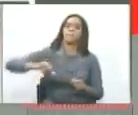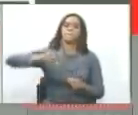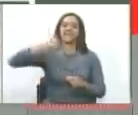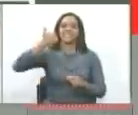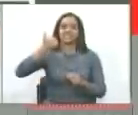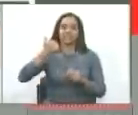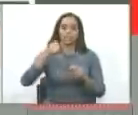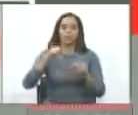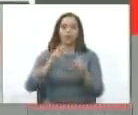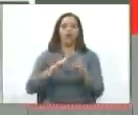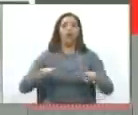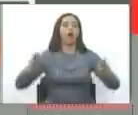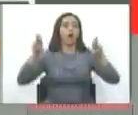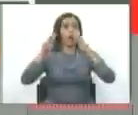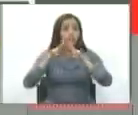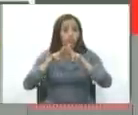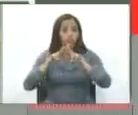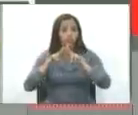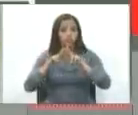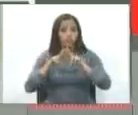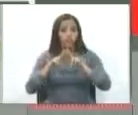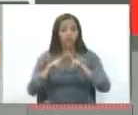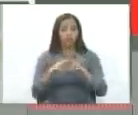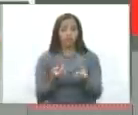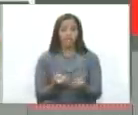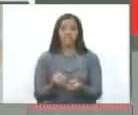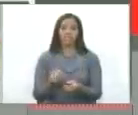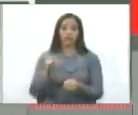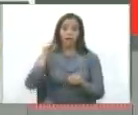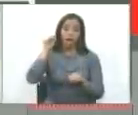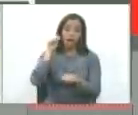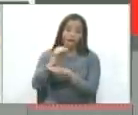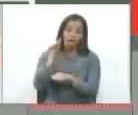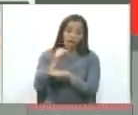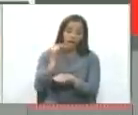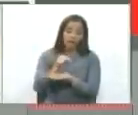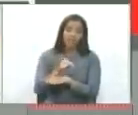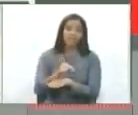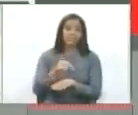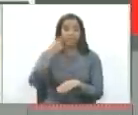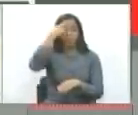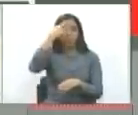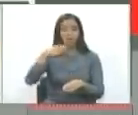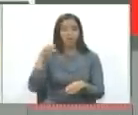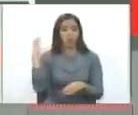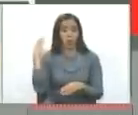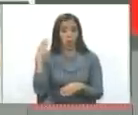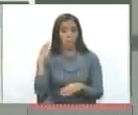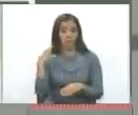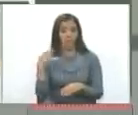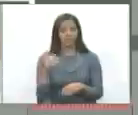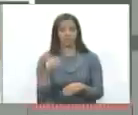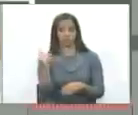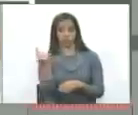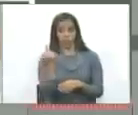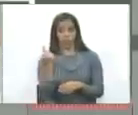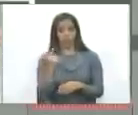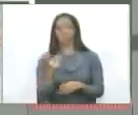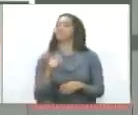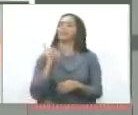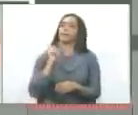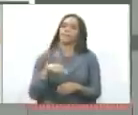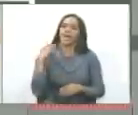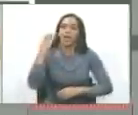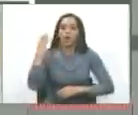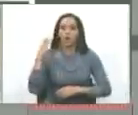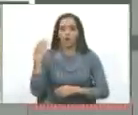mundial, ¿no?, cosa que se lo reclaman en su país todo el pueblo, ¿no? No solamente eso, sino que en Colombia